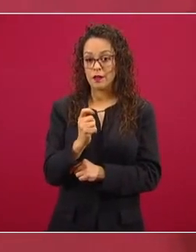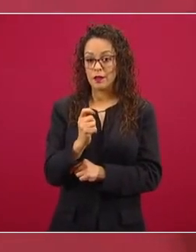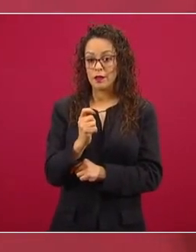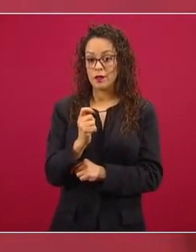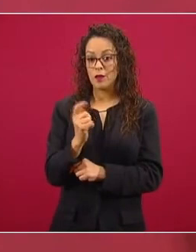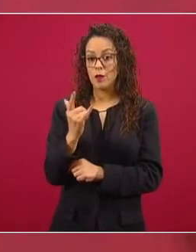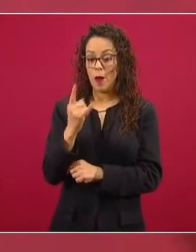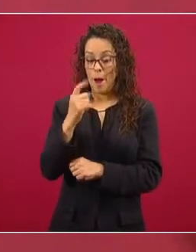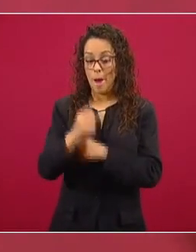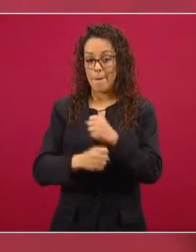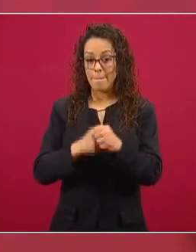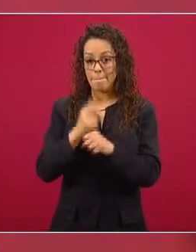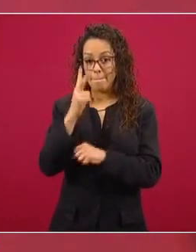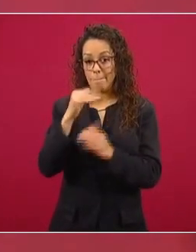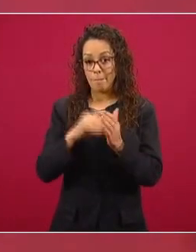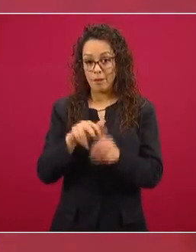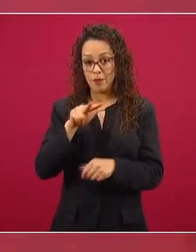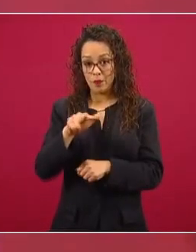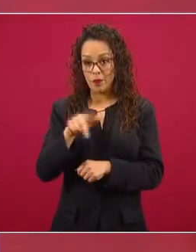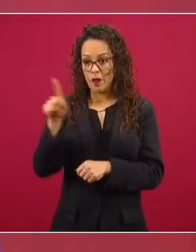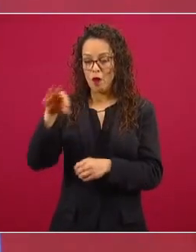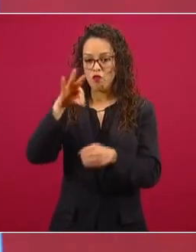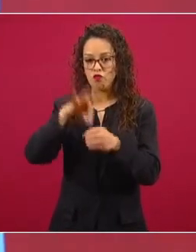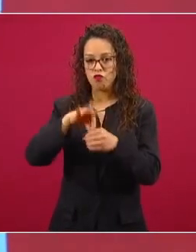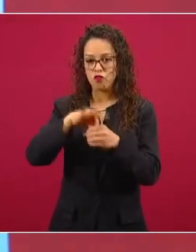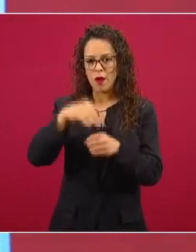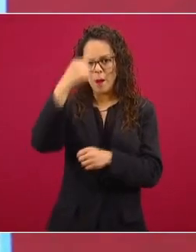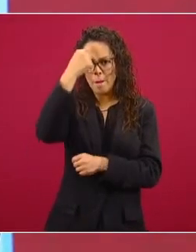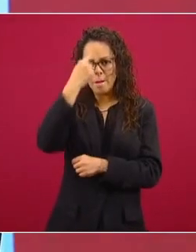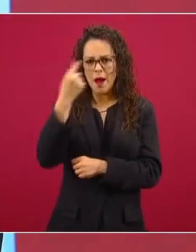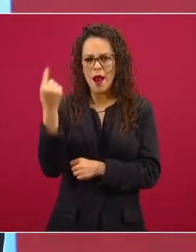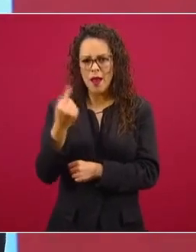votar por una transformación,